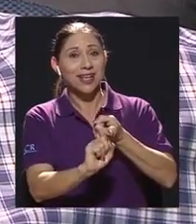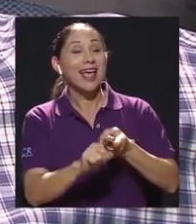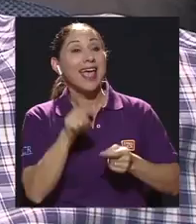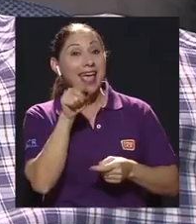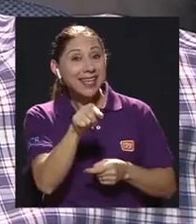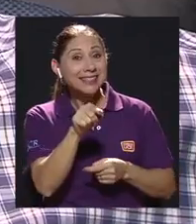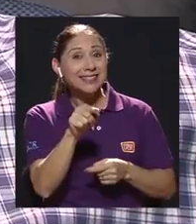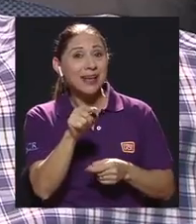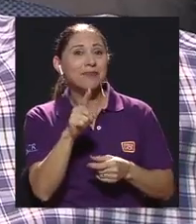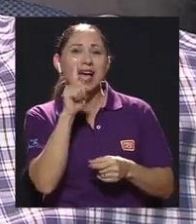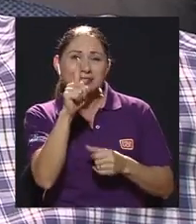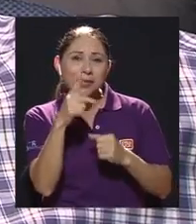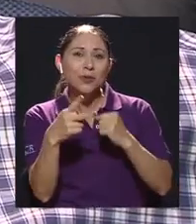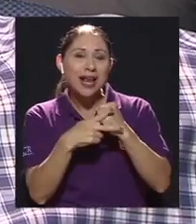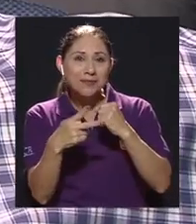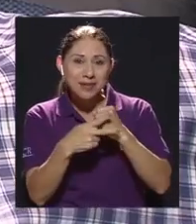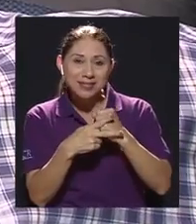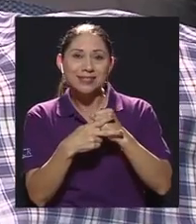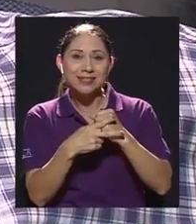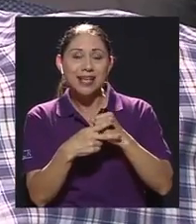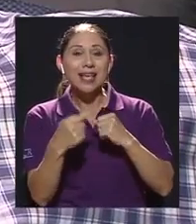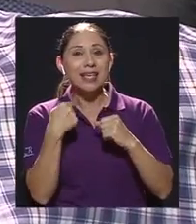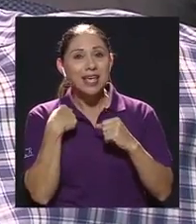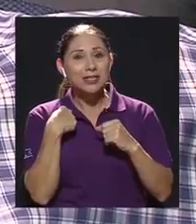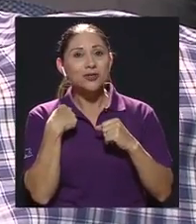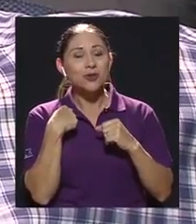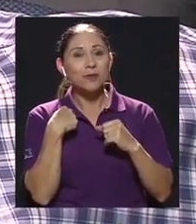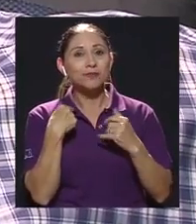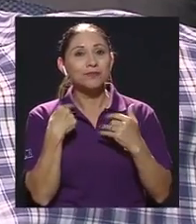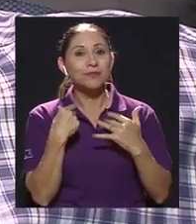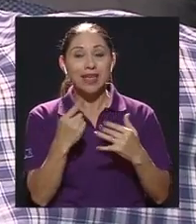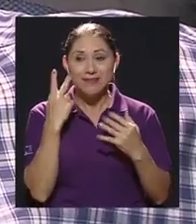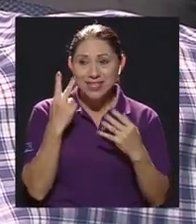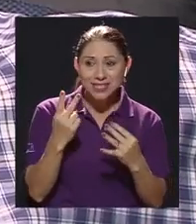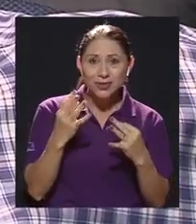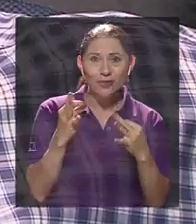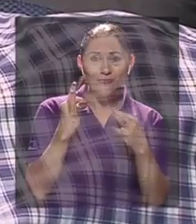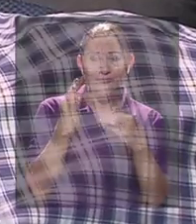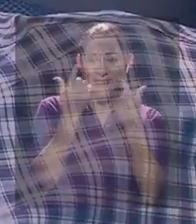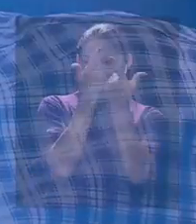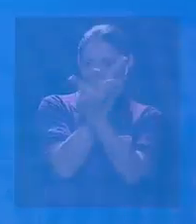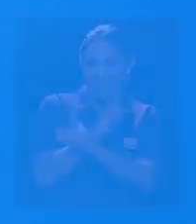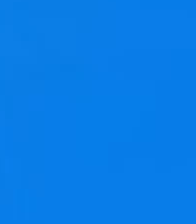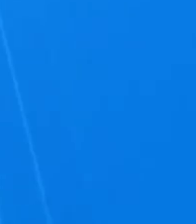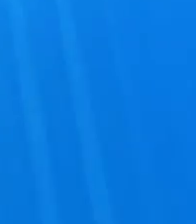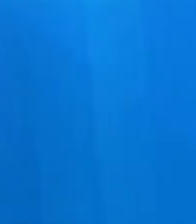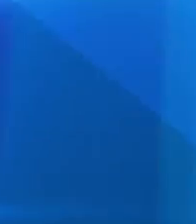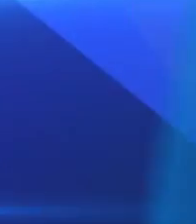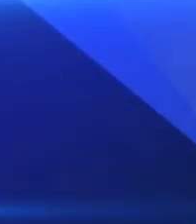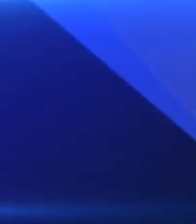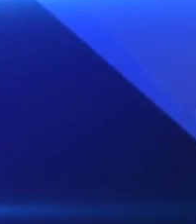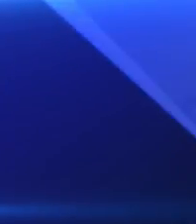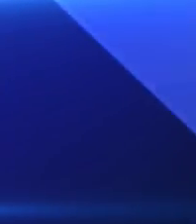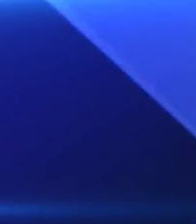sido una de las veces que yo he visto desfilar la libertad en media calle.